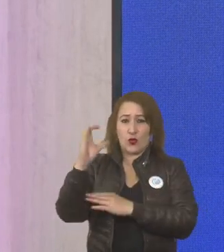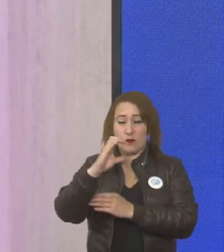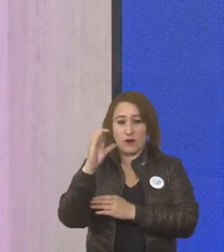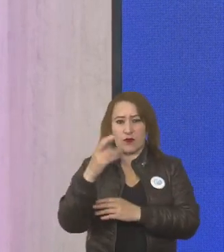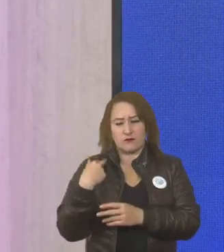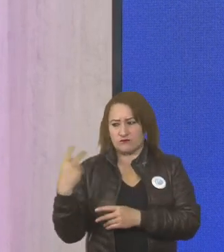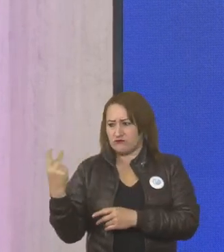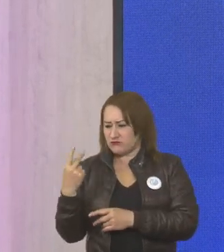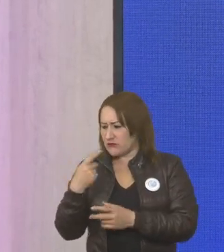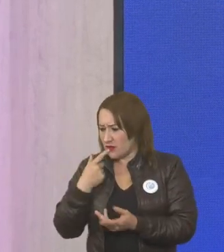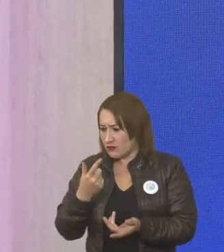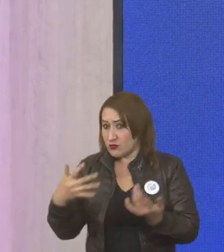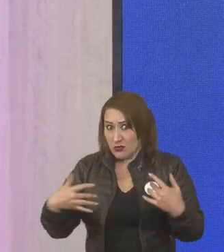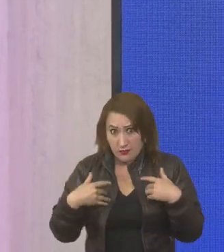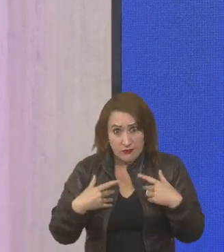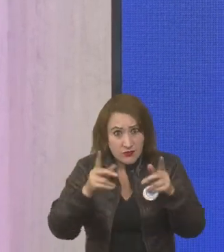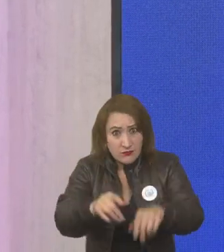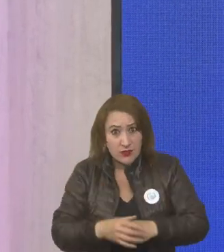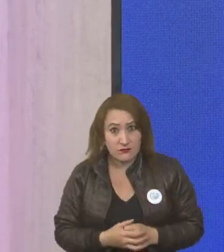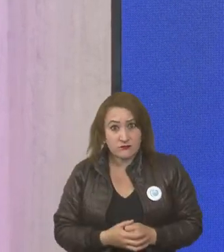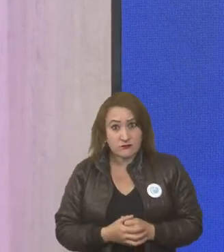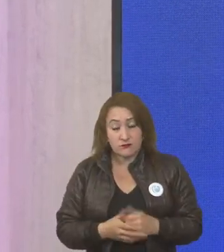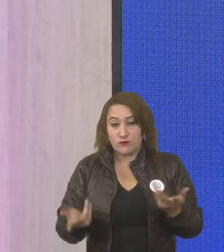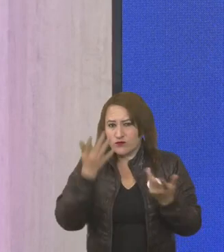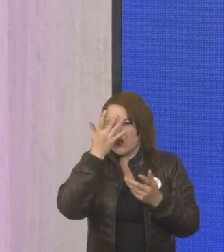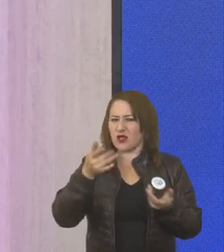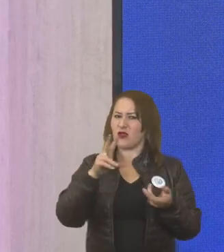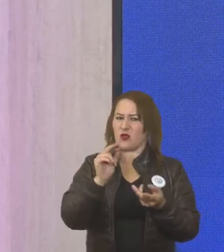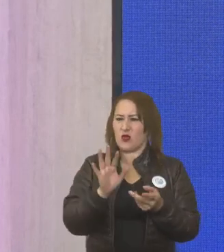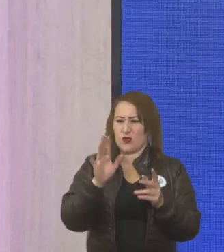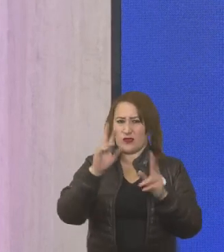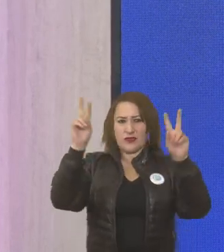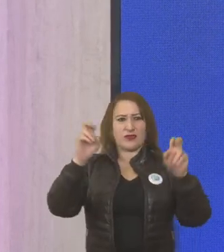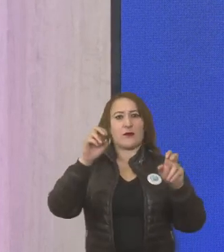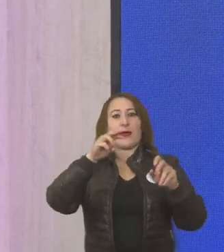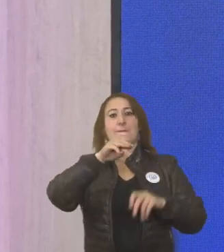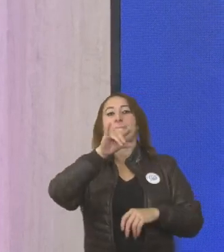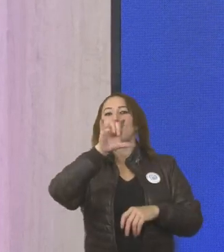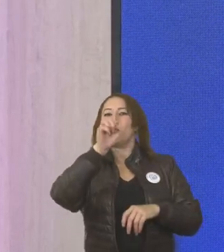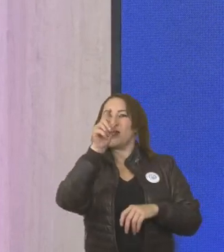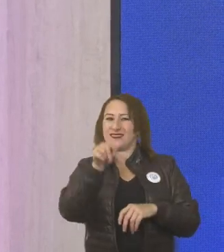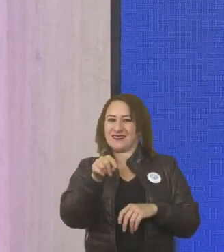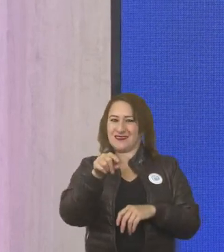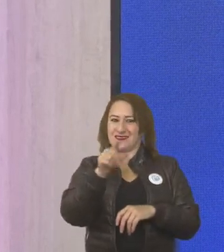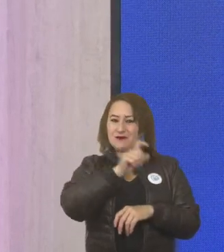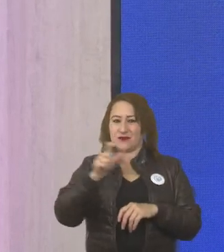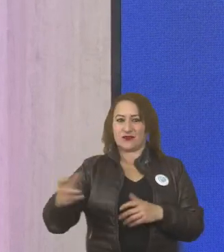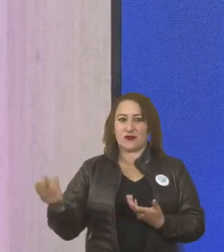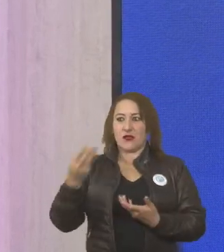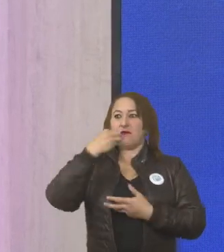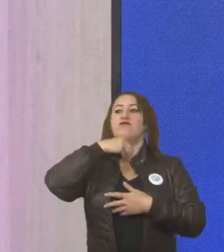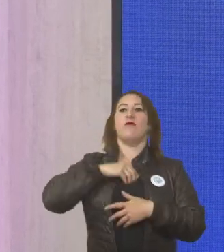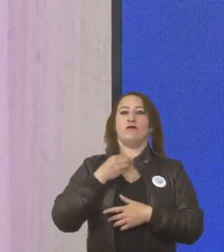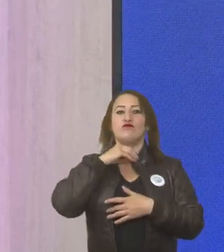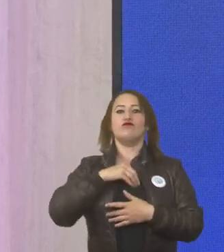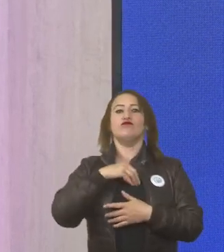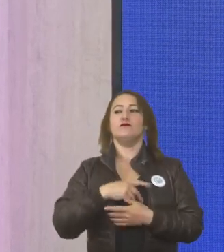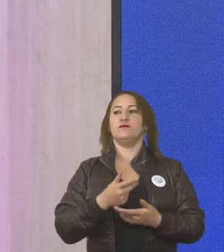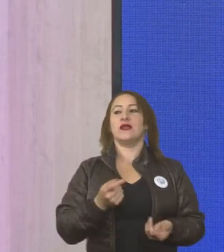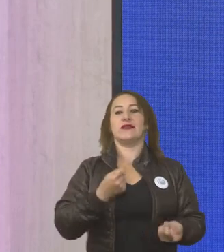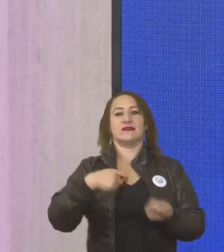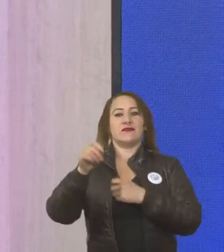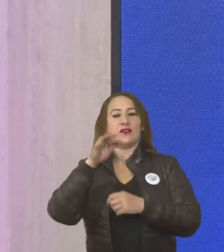dijimos, ¿por qué no hablan de las víctimas? ¿Por qué no hablan de las llamadas mulas? Si son las víctimas, y fue cuando salió Correo de Inocentes.